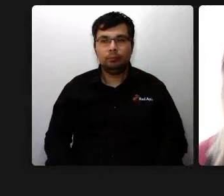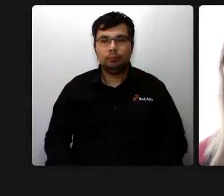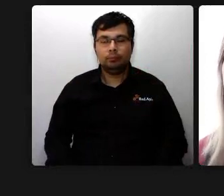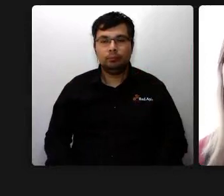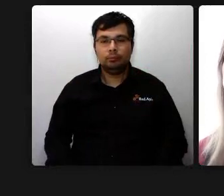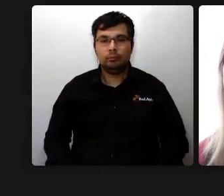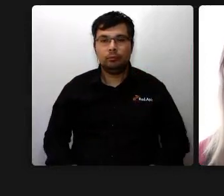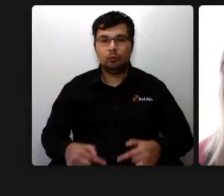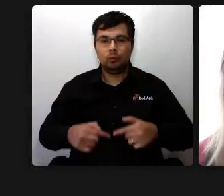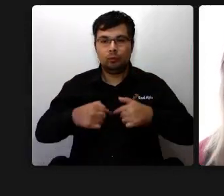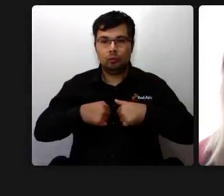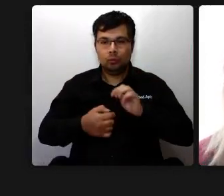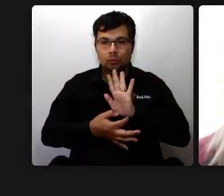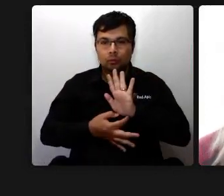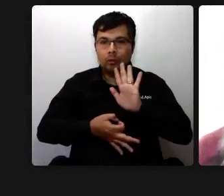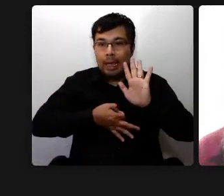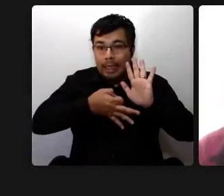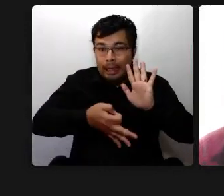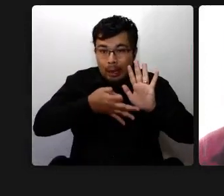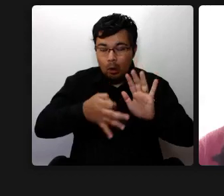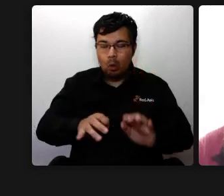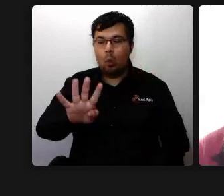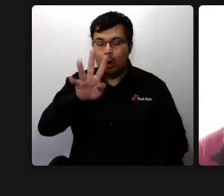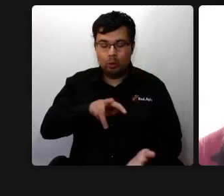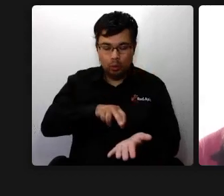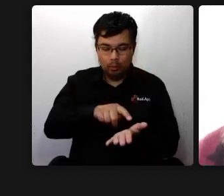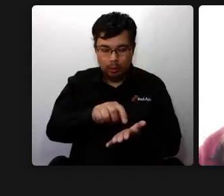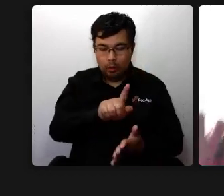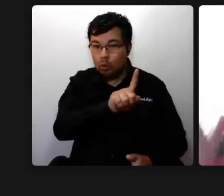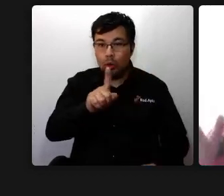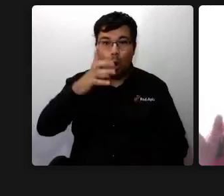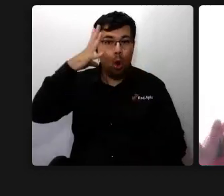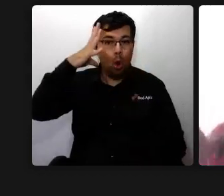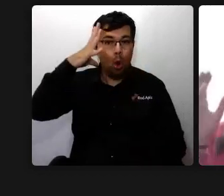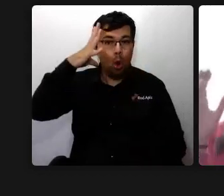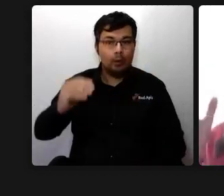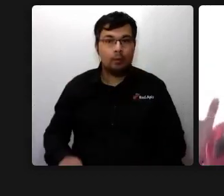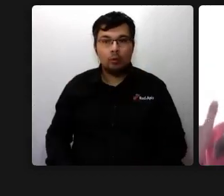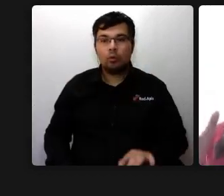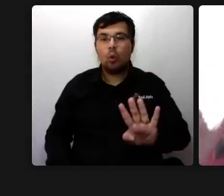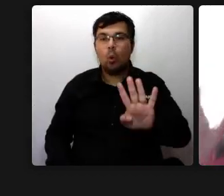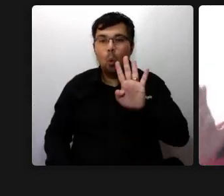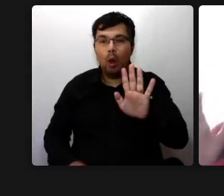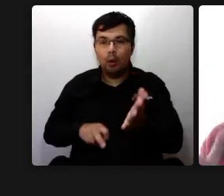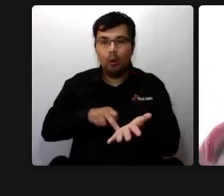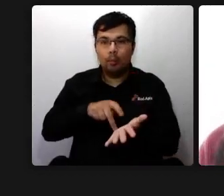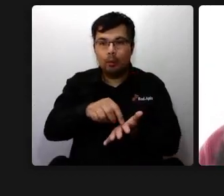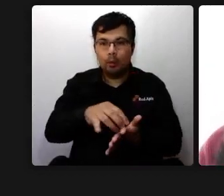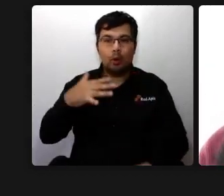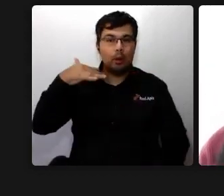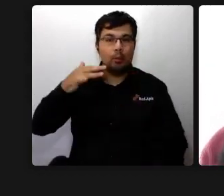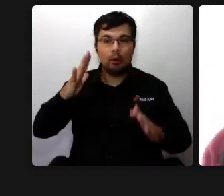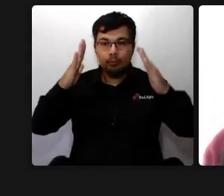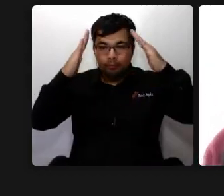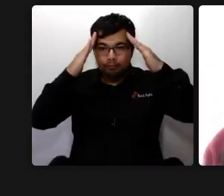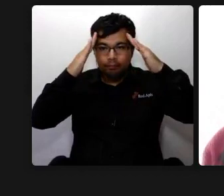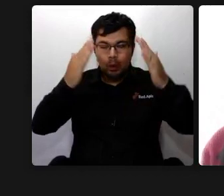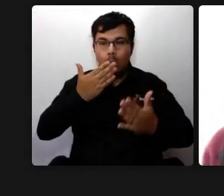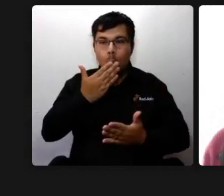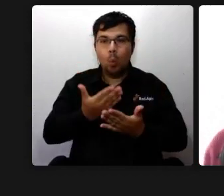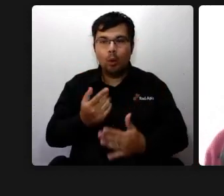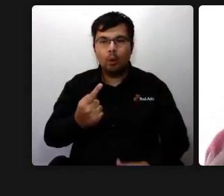yo aquí les traigo 4 pasos que no debemos olvidar. Son 4 pasos que son importantes de tener en consideración cuando pensamos en